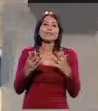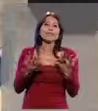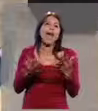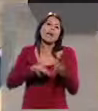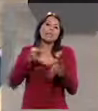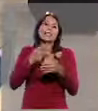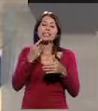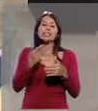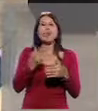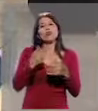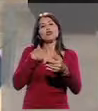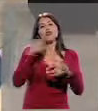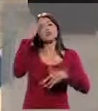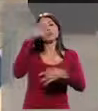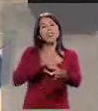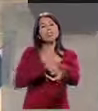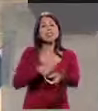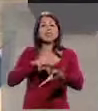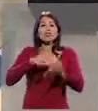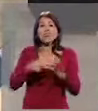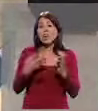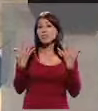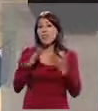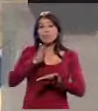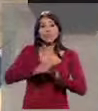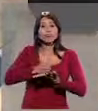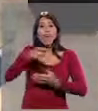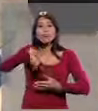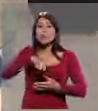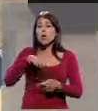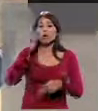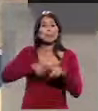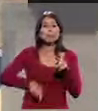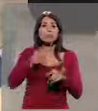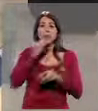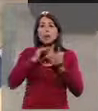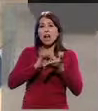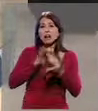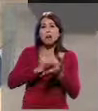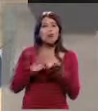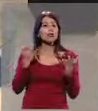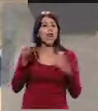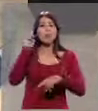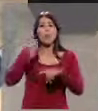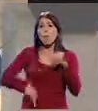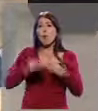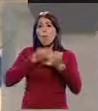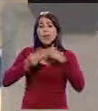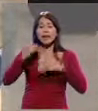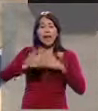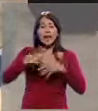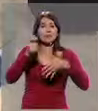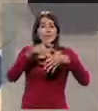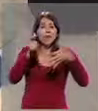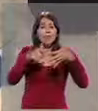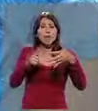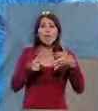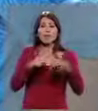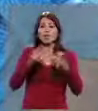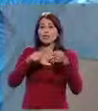dice Bueno soy diabético Entonces ya no puedo comer azúcar ya no puedo comer arroz me quitaron el pan eh Verdad